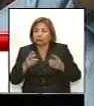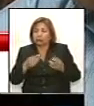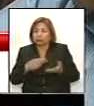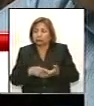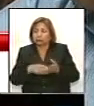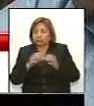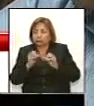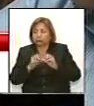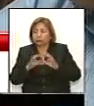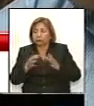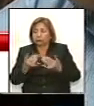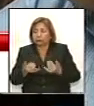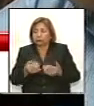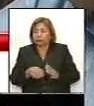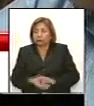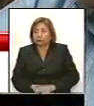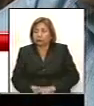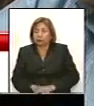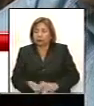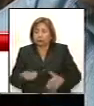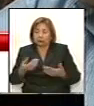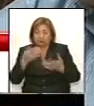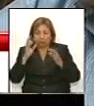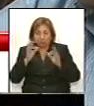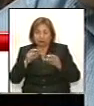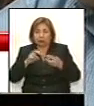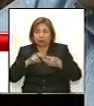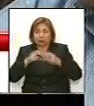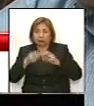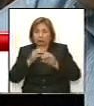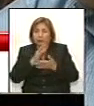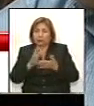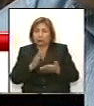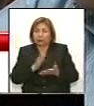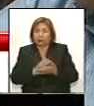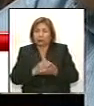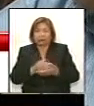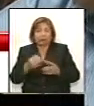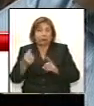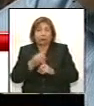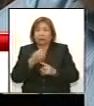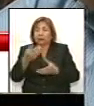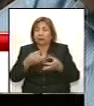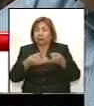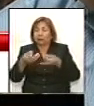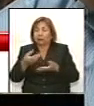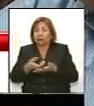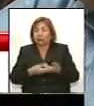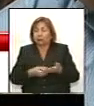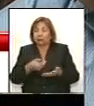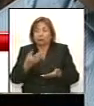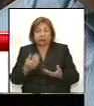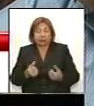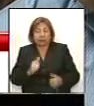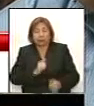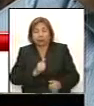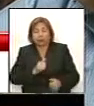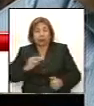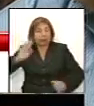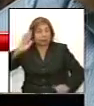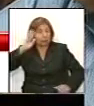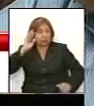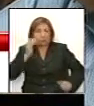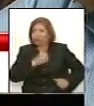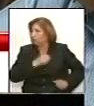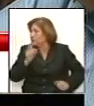queda claro en este caso que lo vamos a tomar con los problemas que tenemos, por ejemplo, en temas de violencia económica y patrimonial, que las comisarías